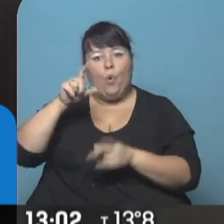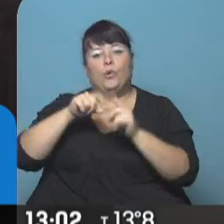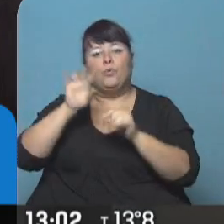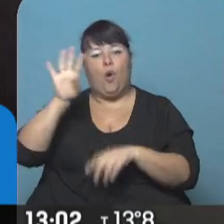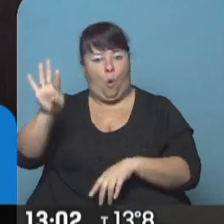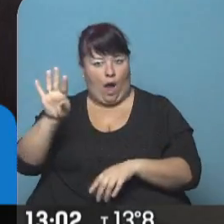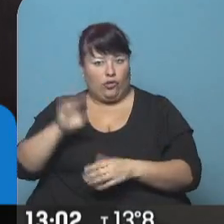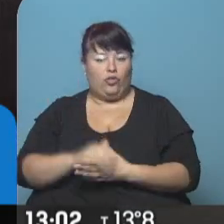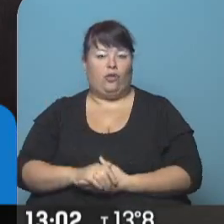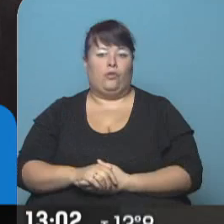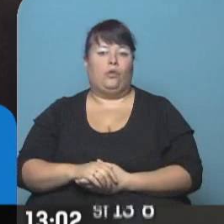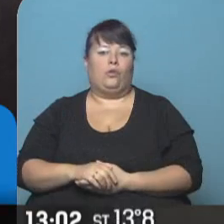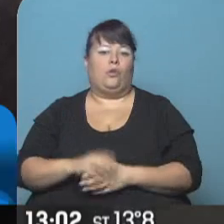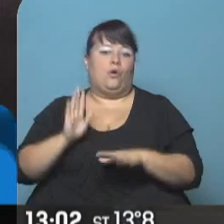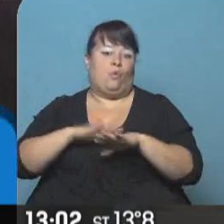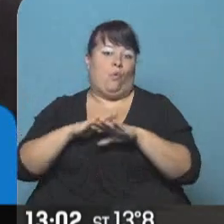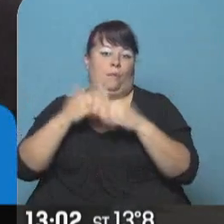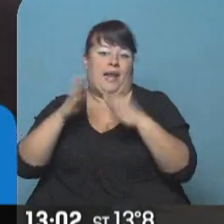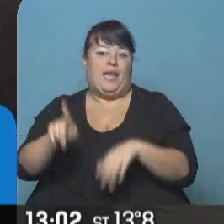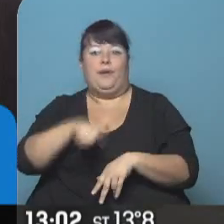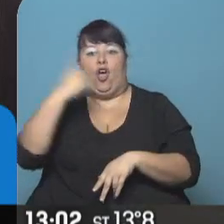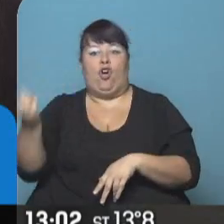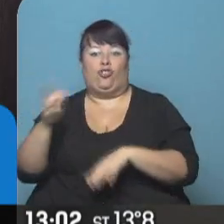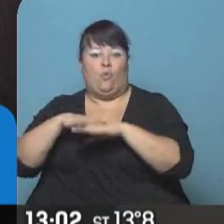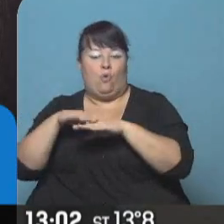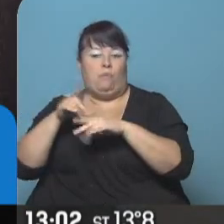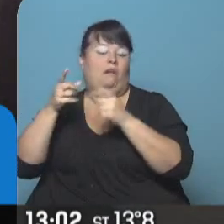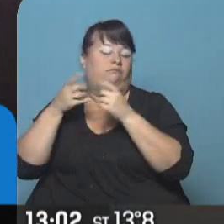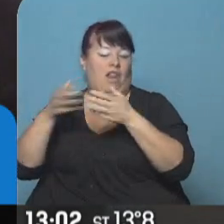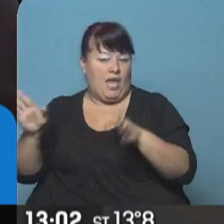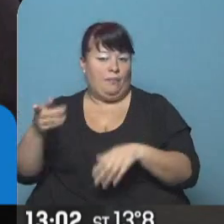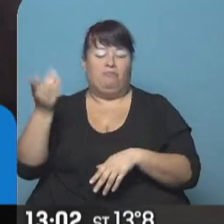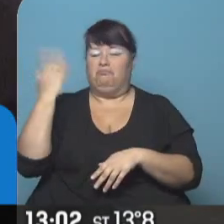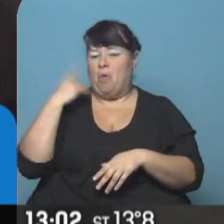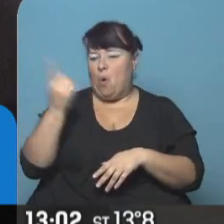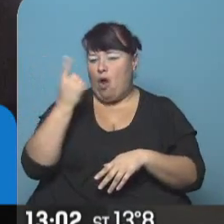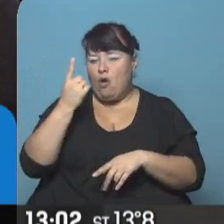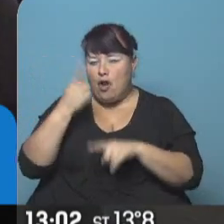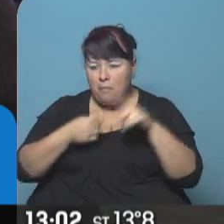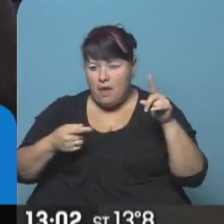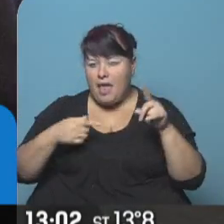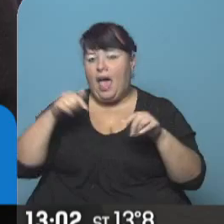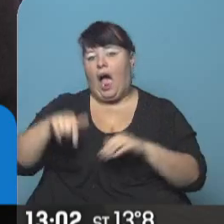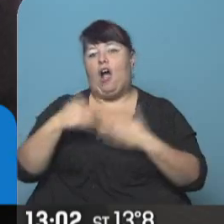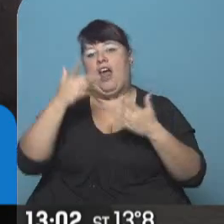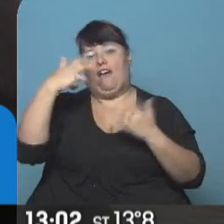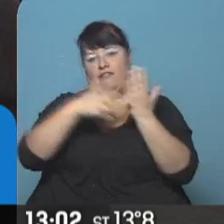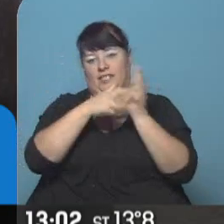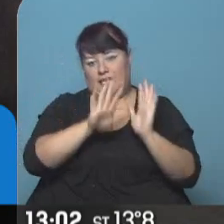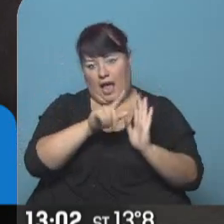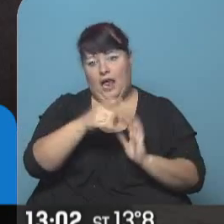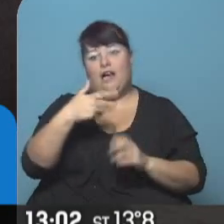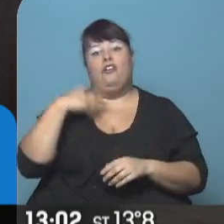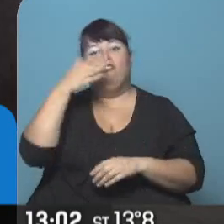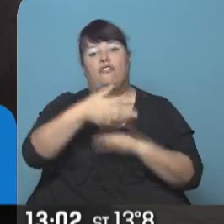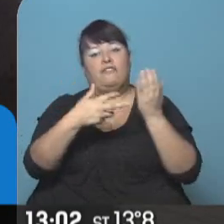4 producto de la libertad que se le otorgó a el otro imputado y ahora una hora una hora y media está recién a disposición de la fiscalía me